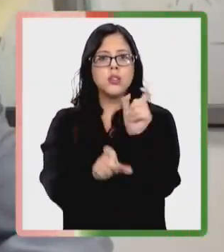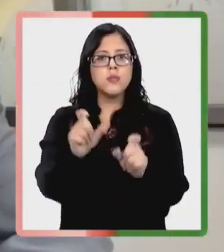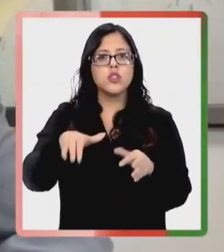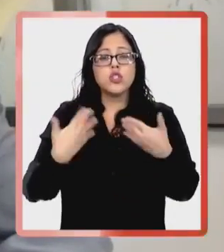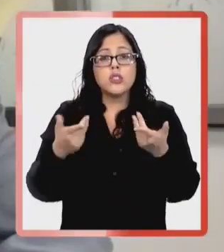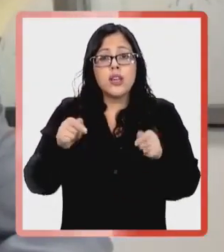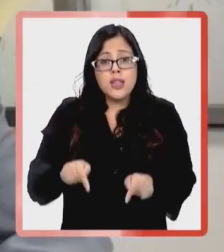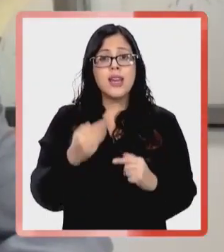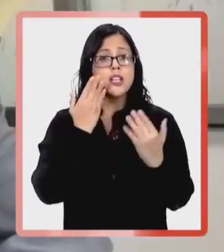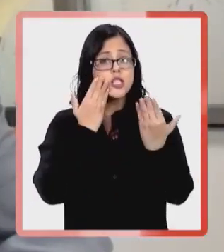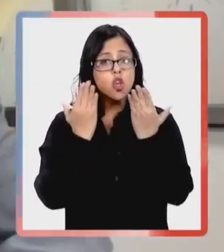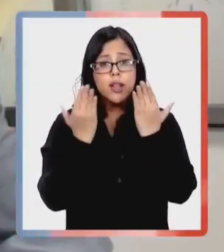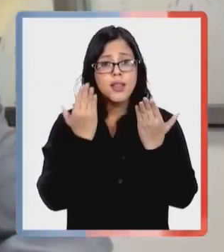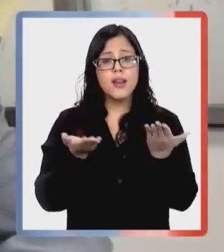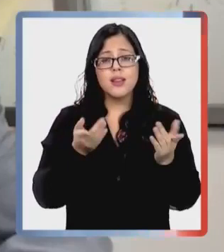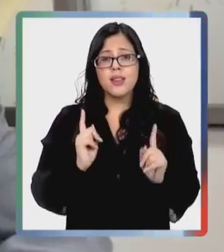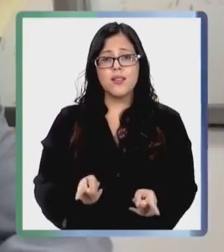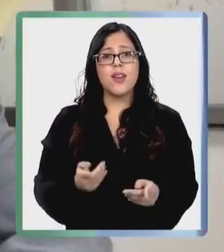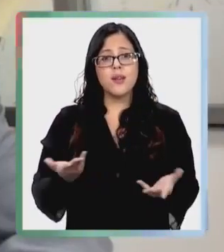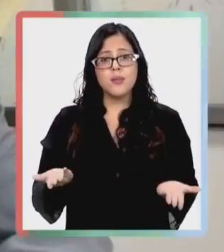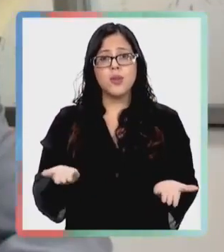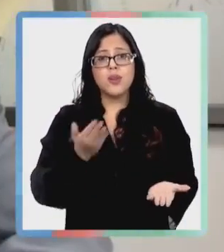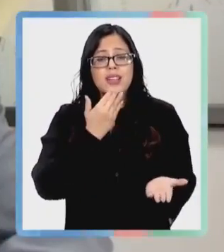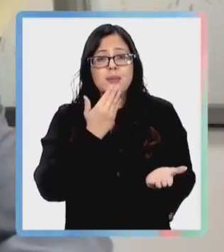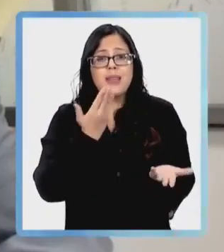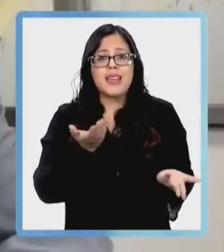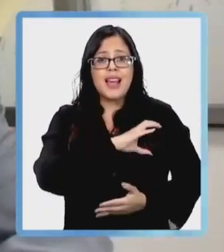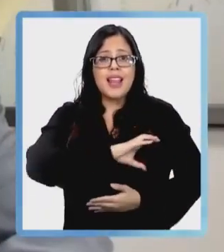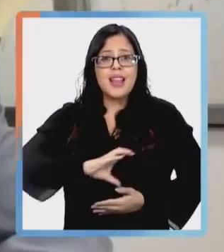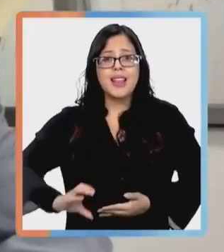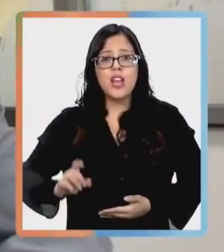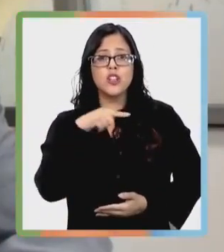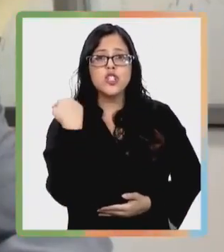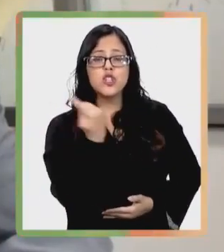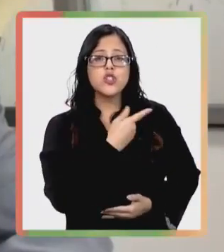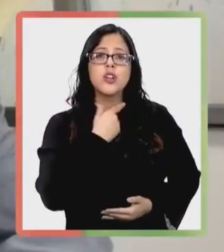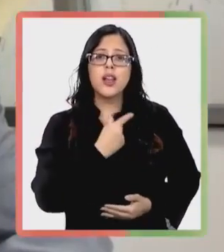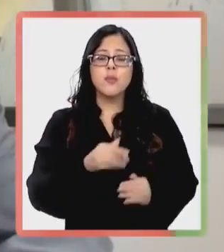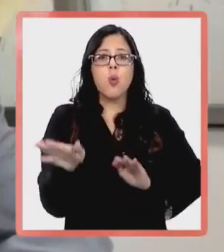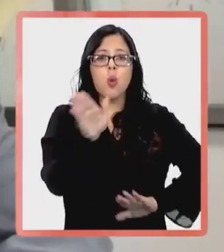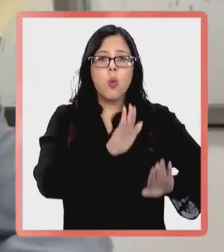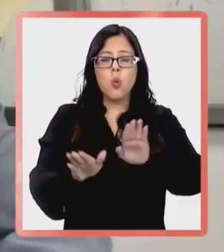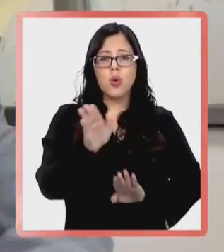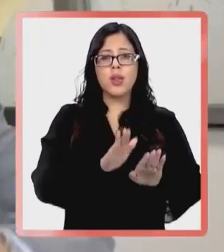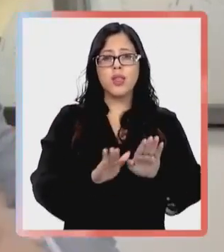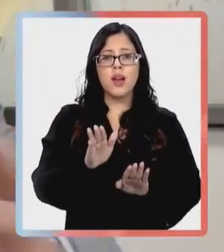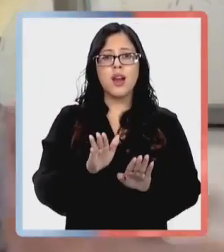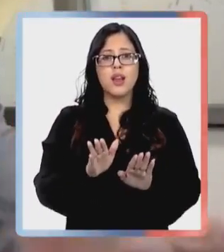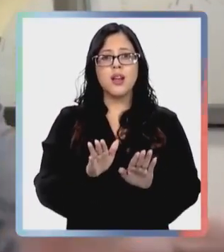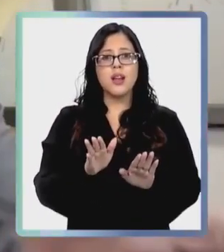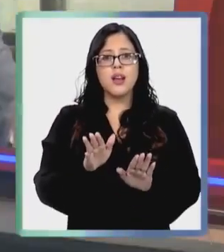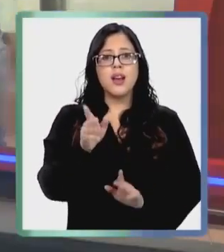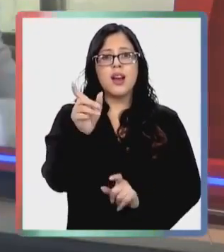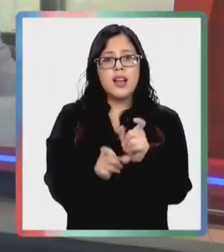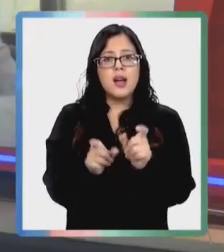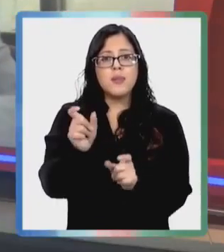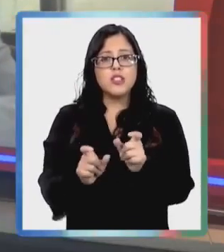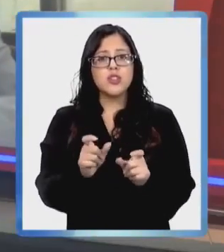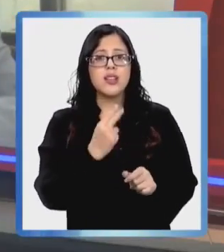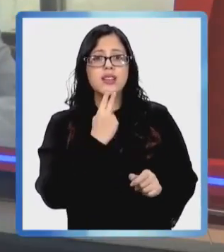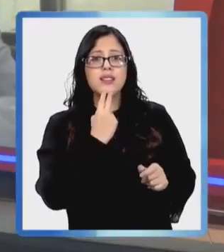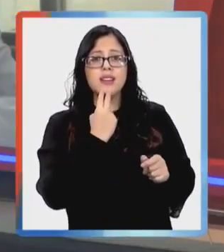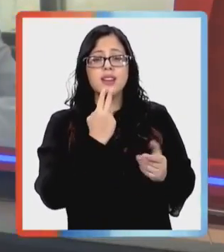demás. Entonces aquí seamos solidarios, seamos un poco más cristianos. Si nosotros queremos cuidar a nuestros